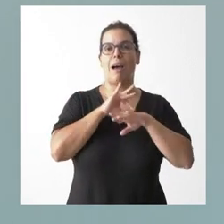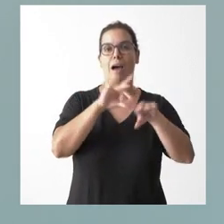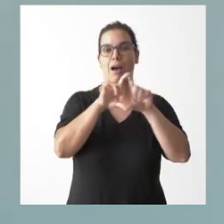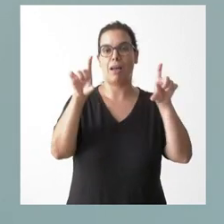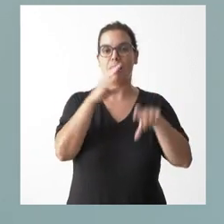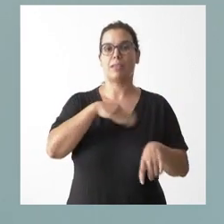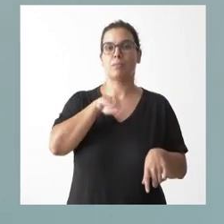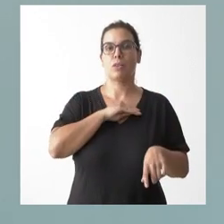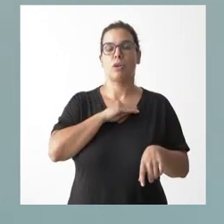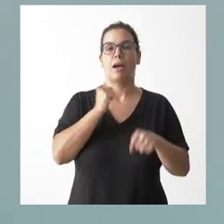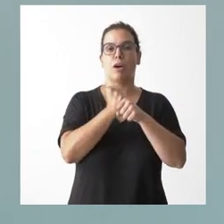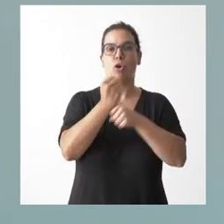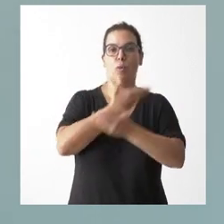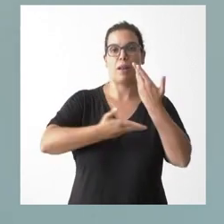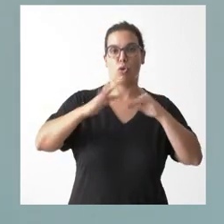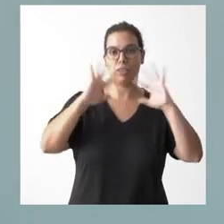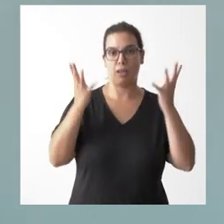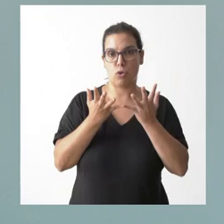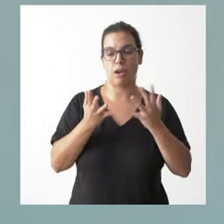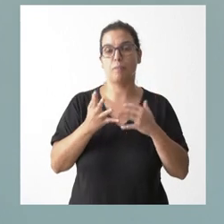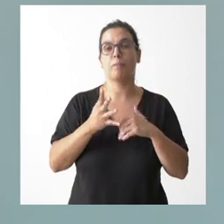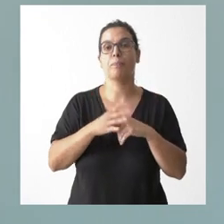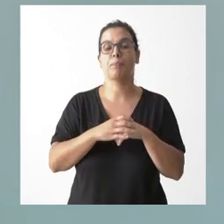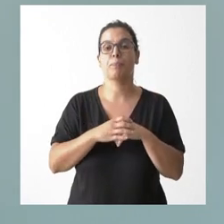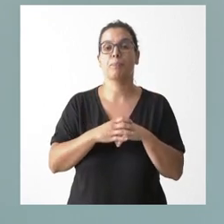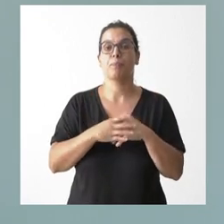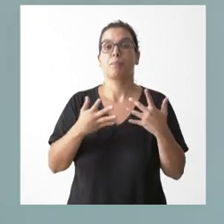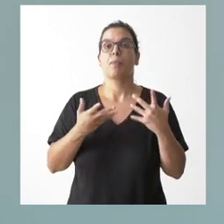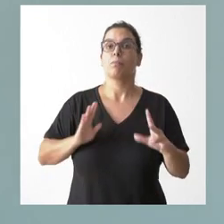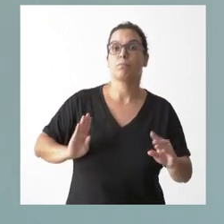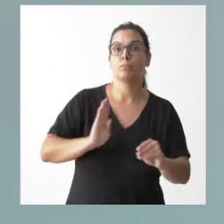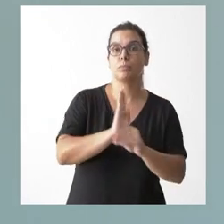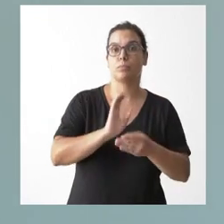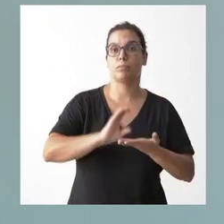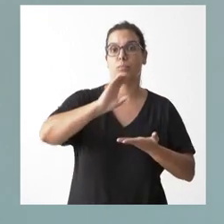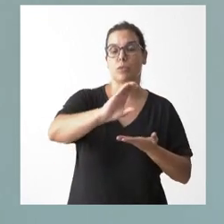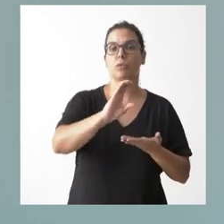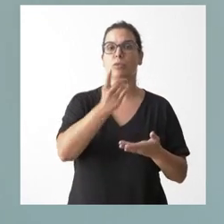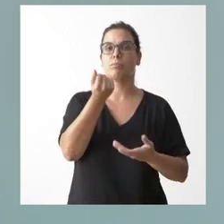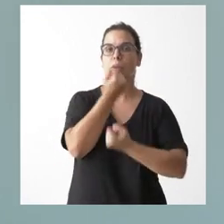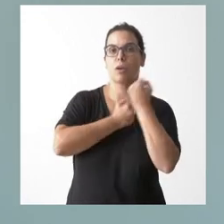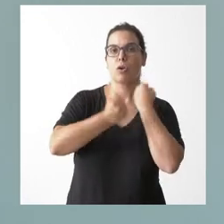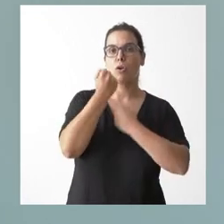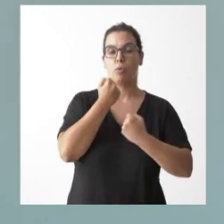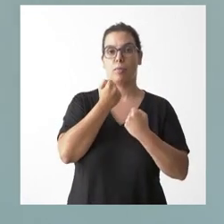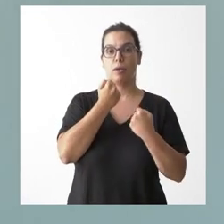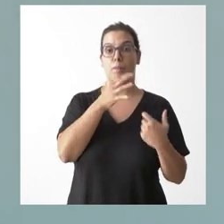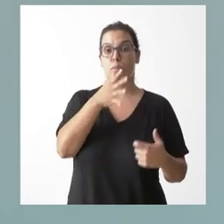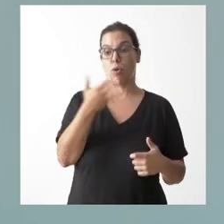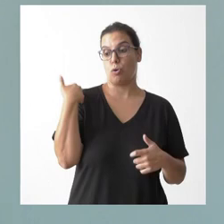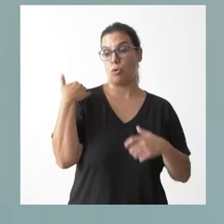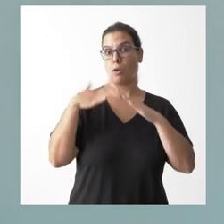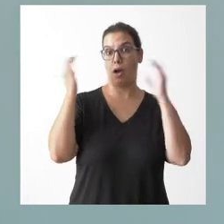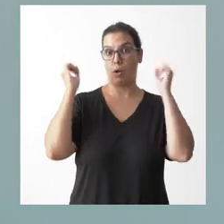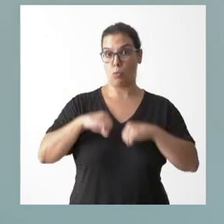de Cooperación Internacional en una aportación económica que se realiza de acuerdo con lo que se acordó con